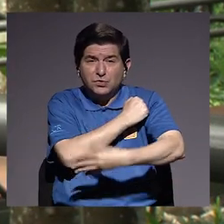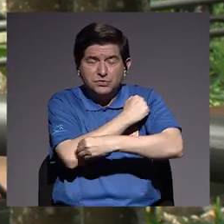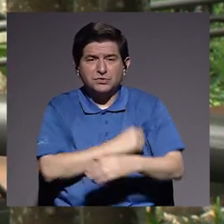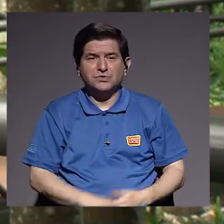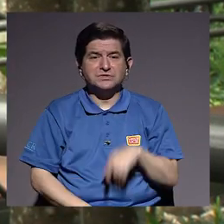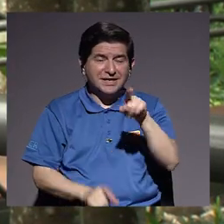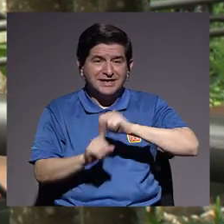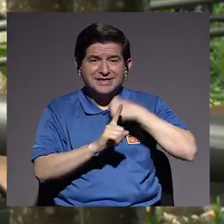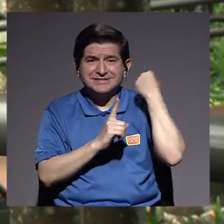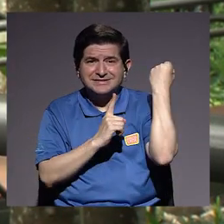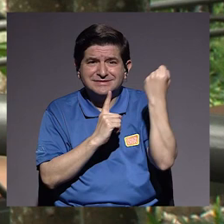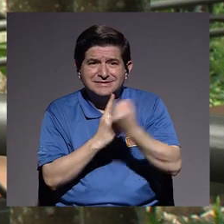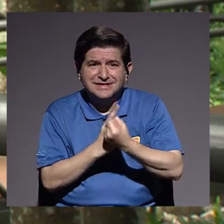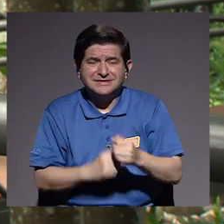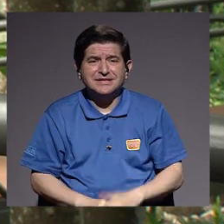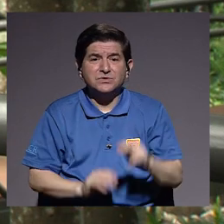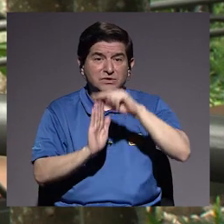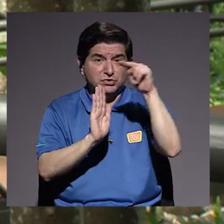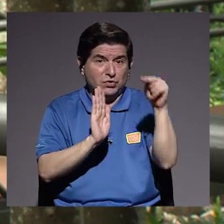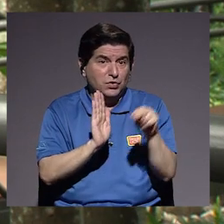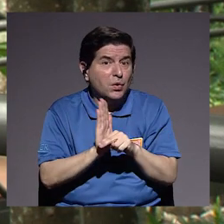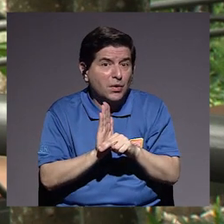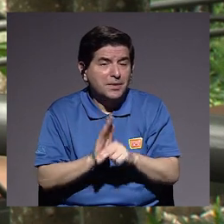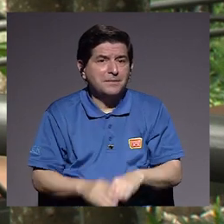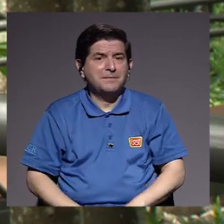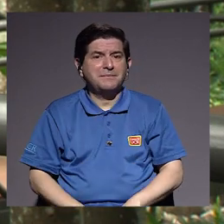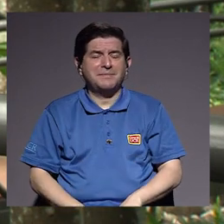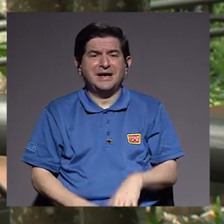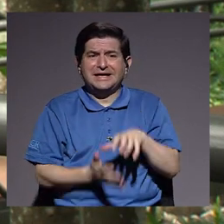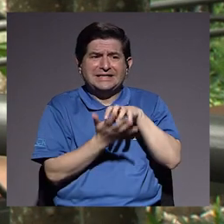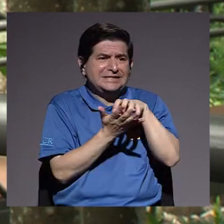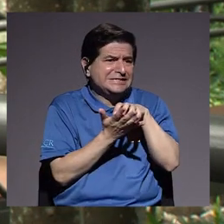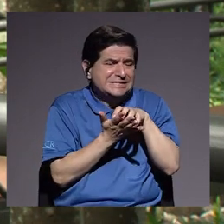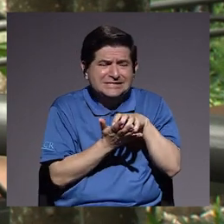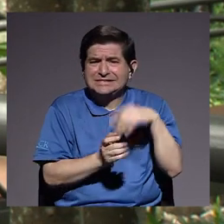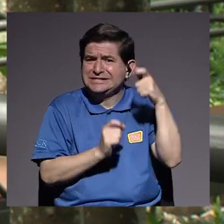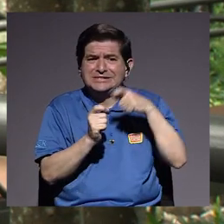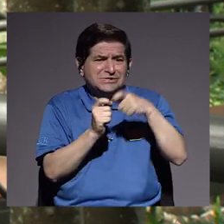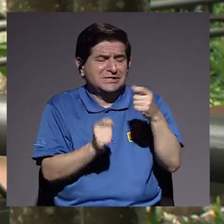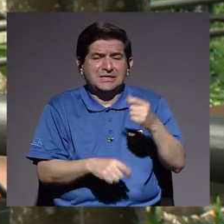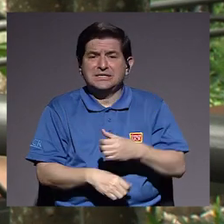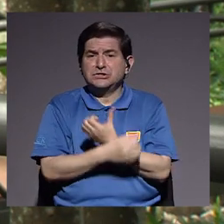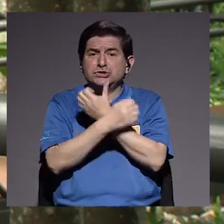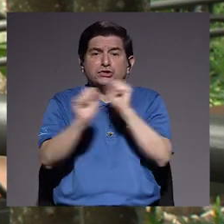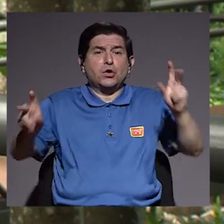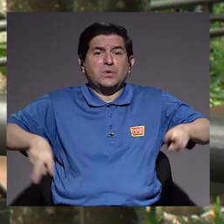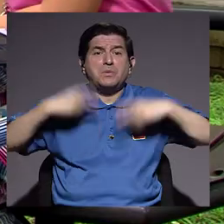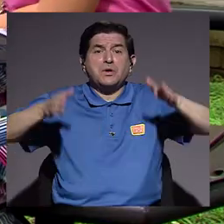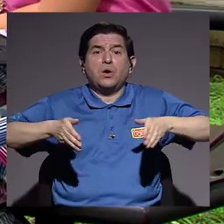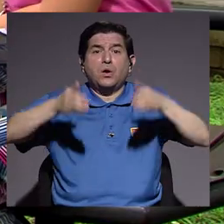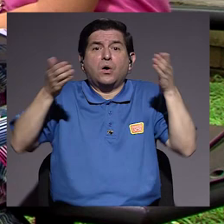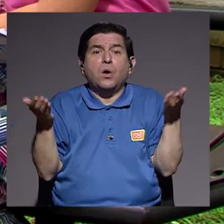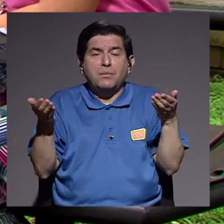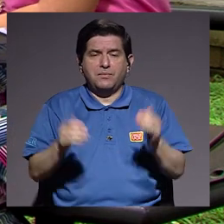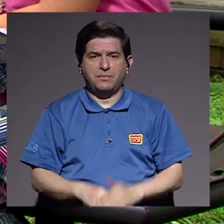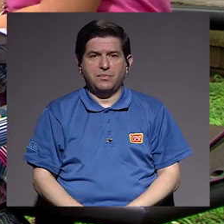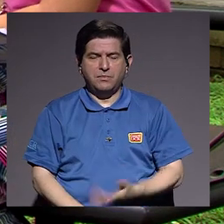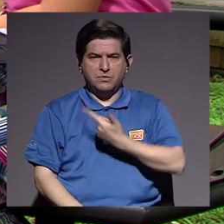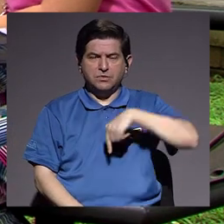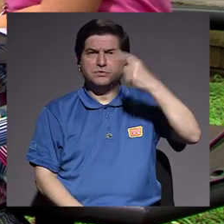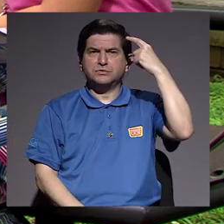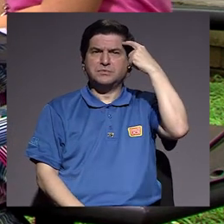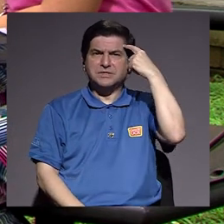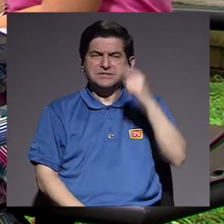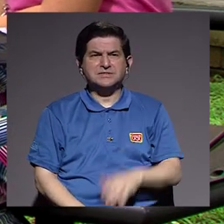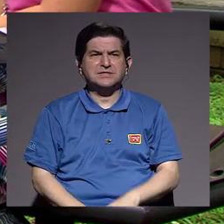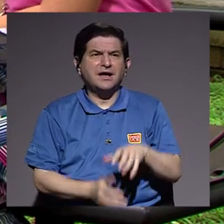incertidumbre se vuelve una pauta que tiene que ver básicamente con el tema de la incertidumbre y la incerteza por poder sobrevivir, ¿verdad? En cambio, si